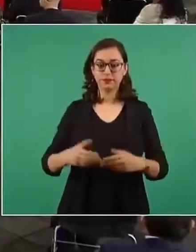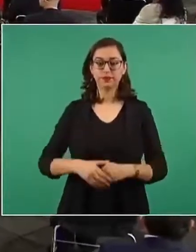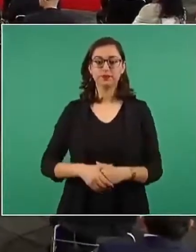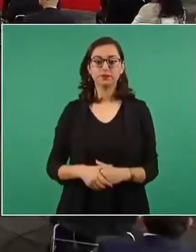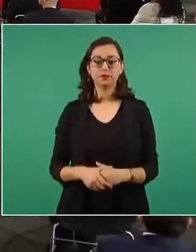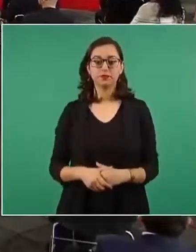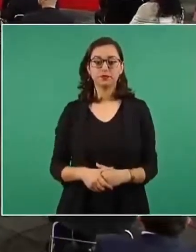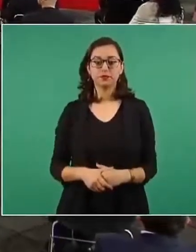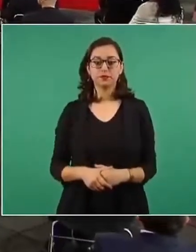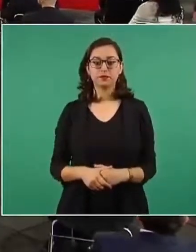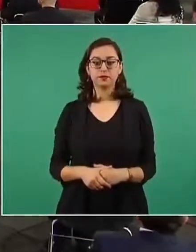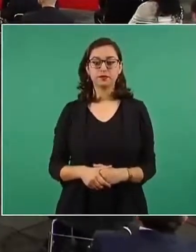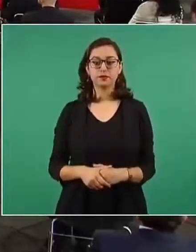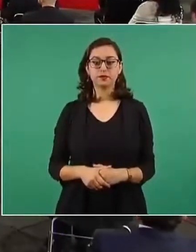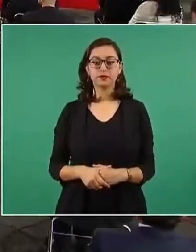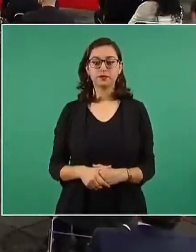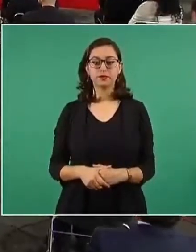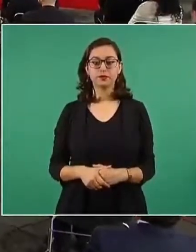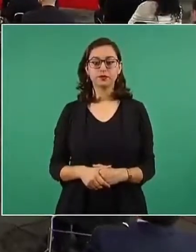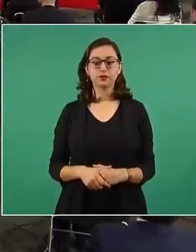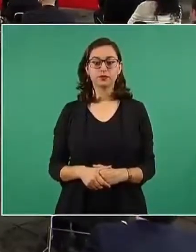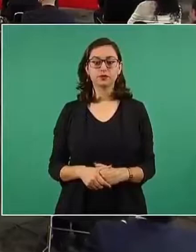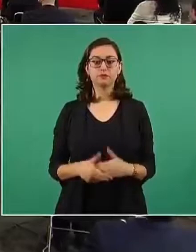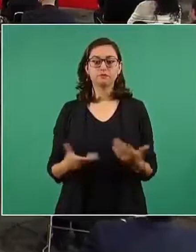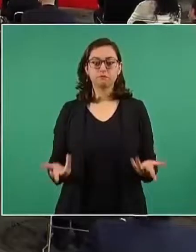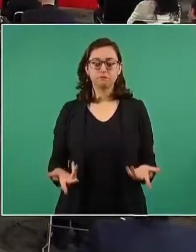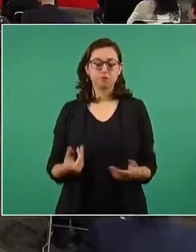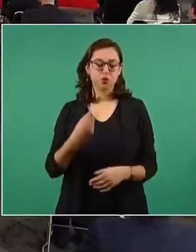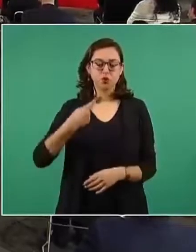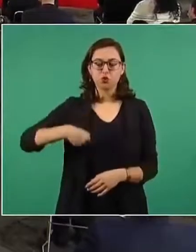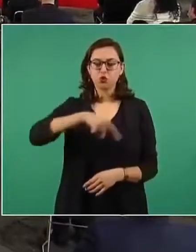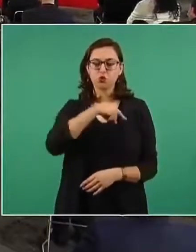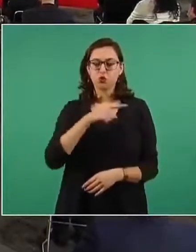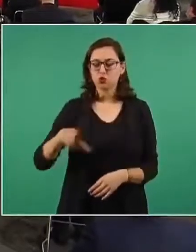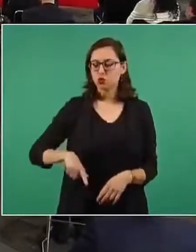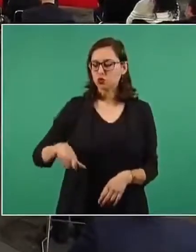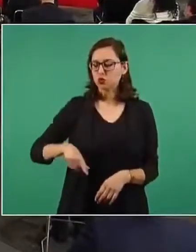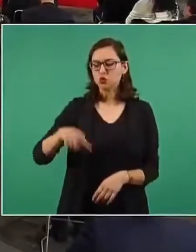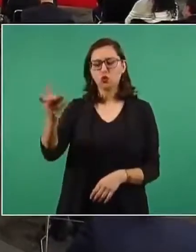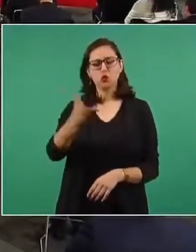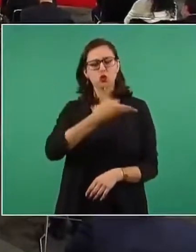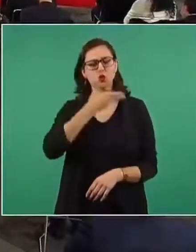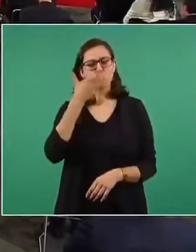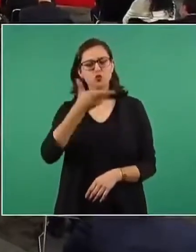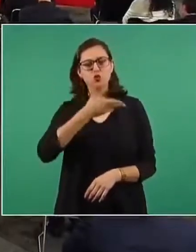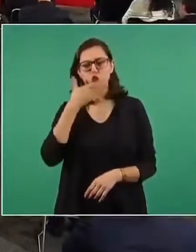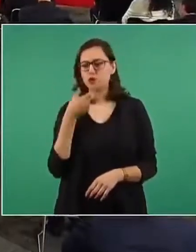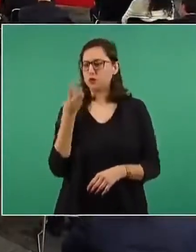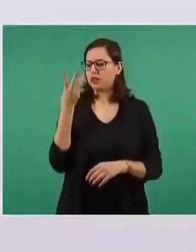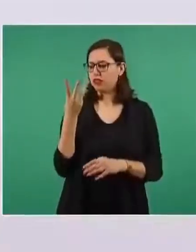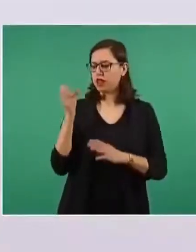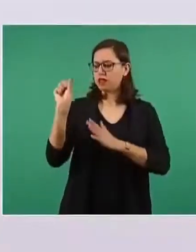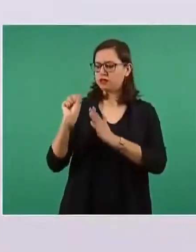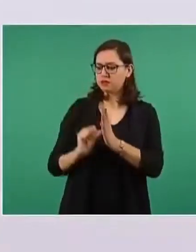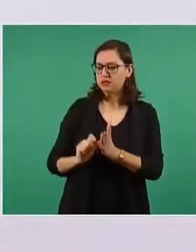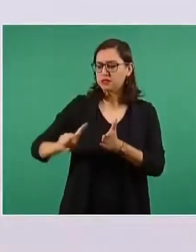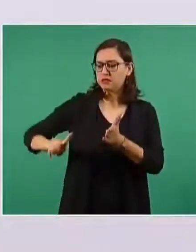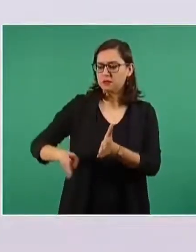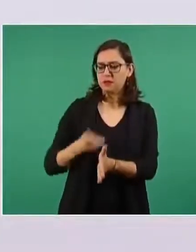difícil de asir, que es un tanto intangible, pero importante. Hace años, mucho antes de llegar